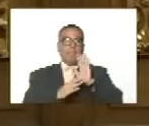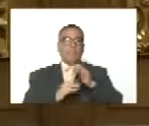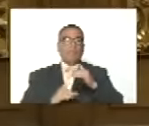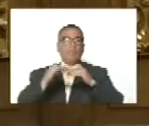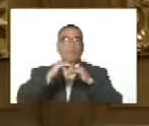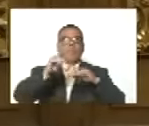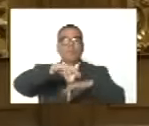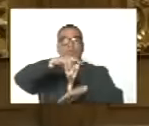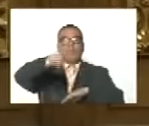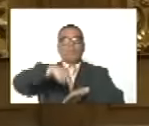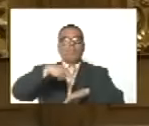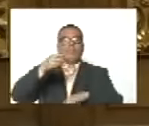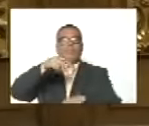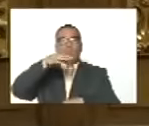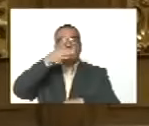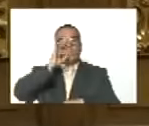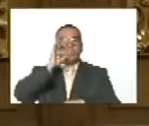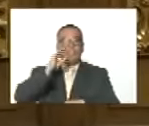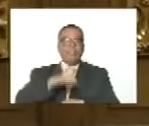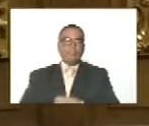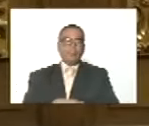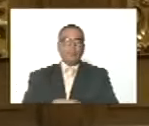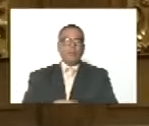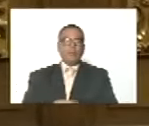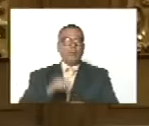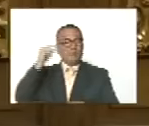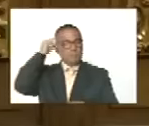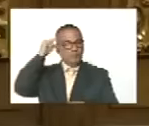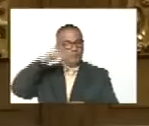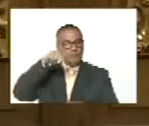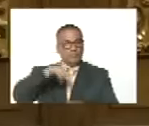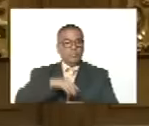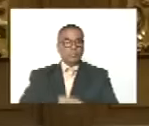plan nacional del café. Por lo tanto, hoy